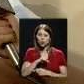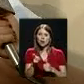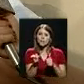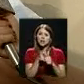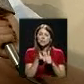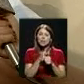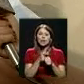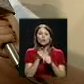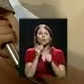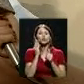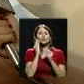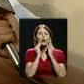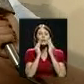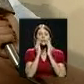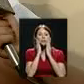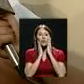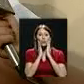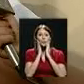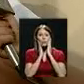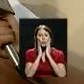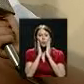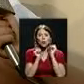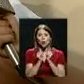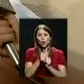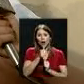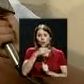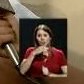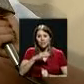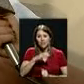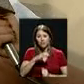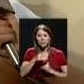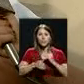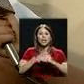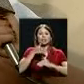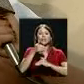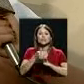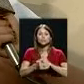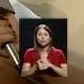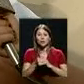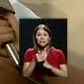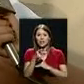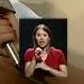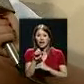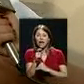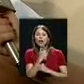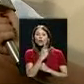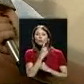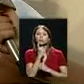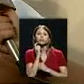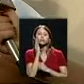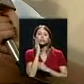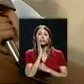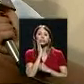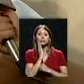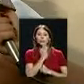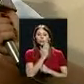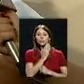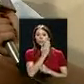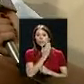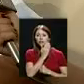suavice la piel y los folículos pilosos con agua tibia luego utilice gel para barbear verdad o espuma de